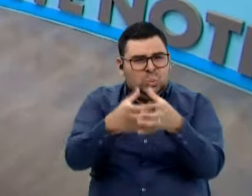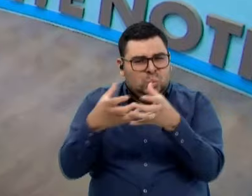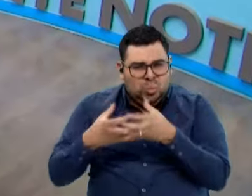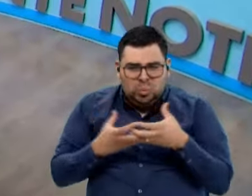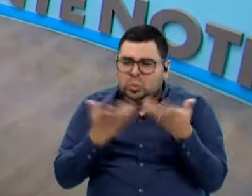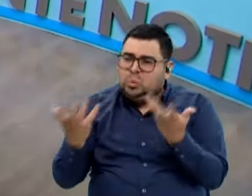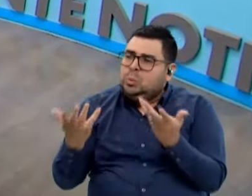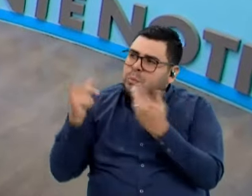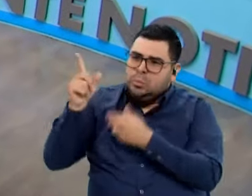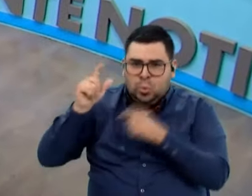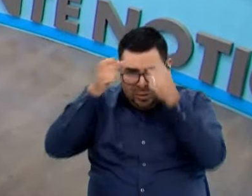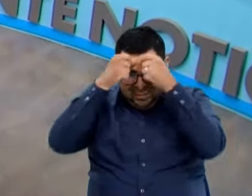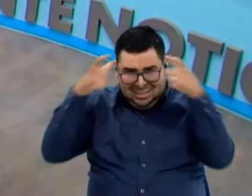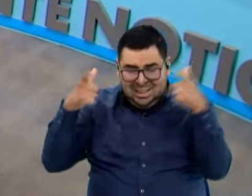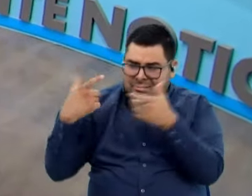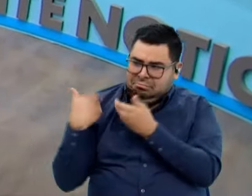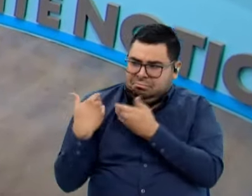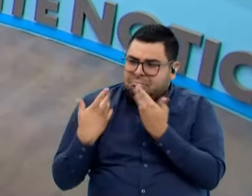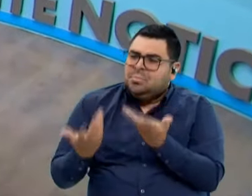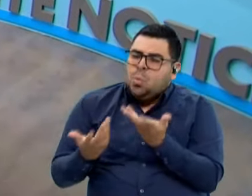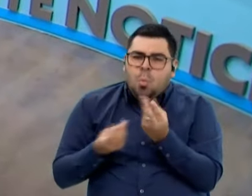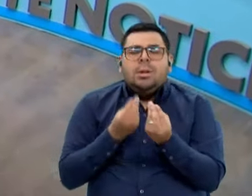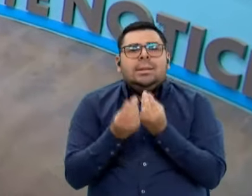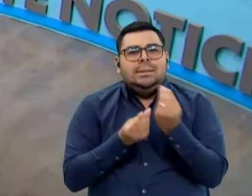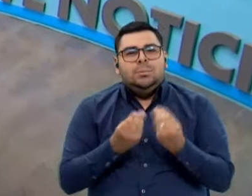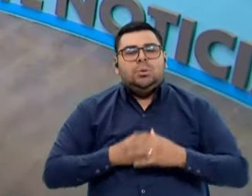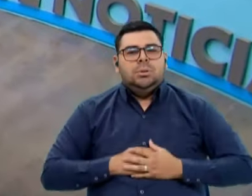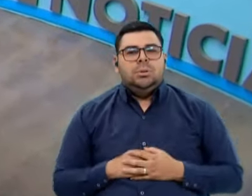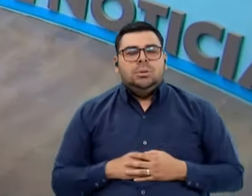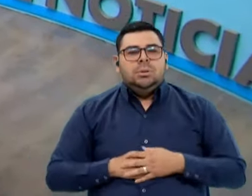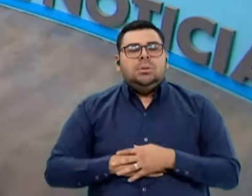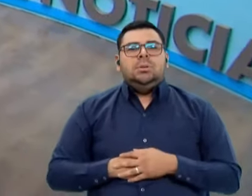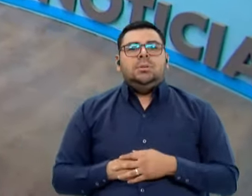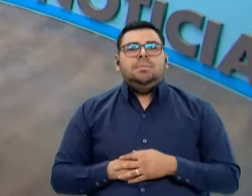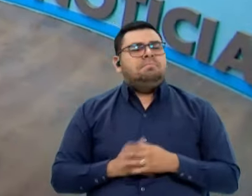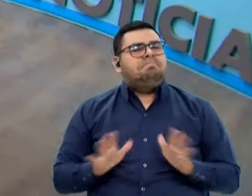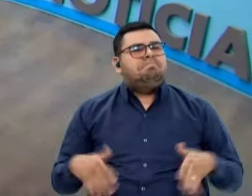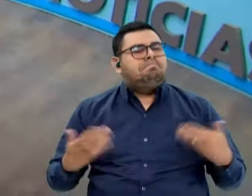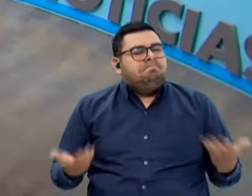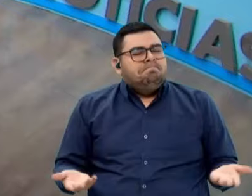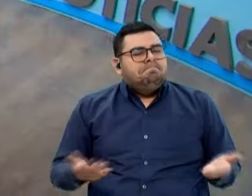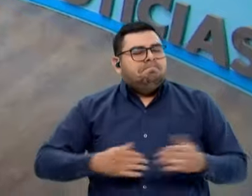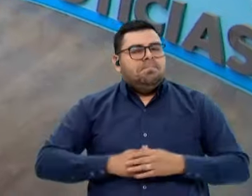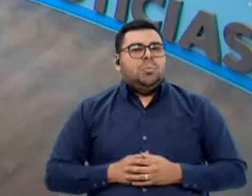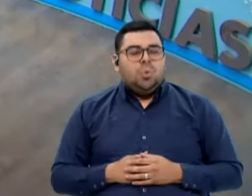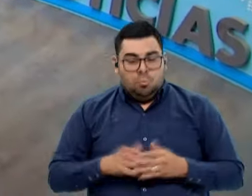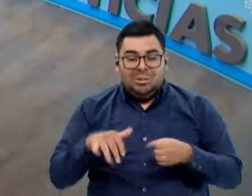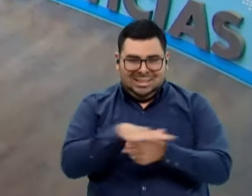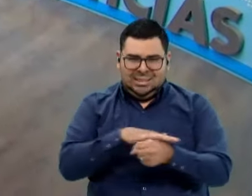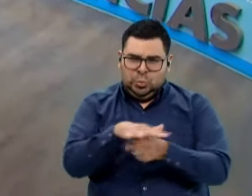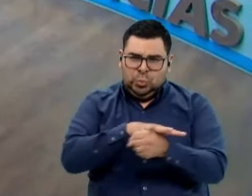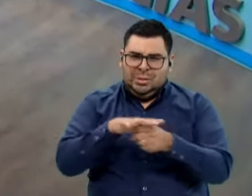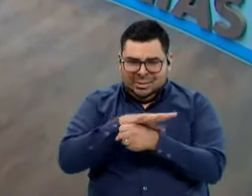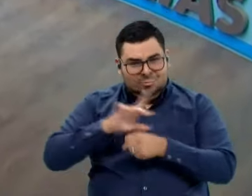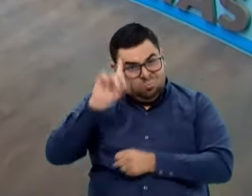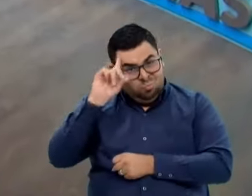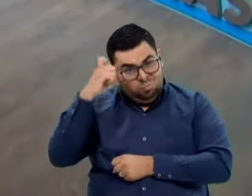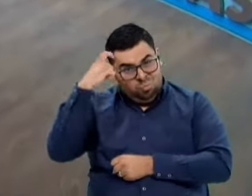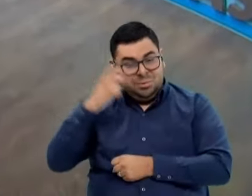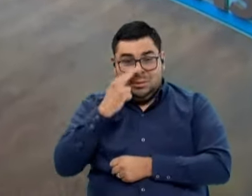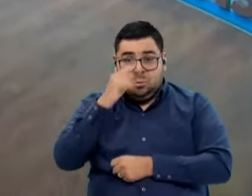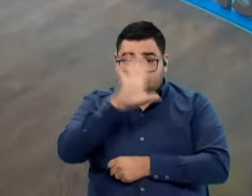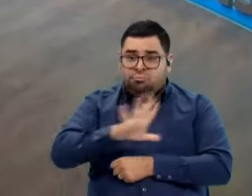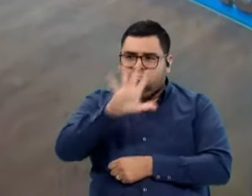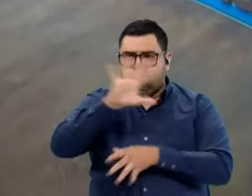para atender esta emergencia ambiental. ¿Cómo es esta situación desde el gobierno nacional coordinada con